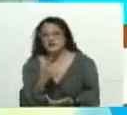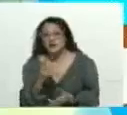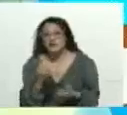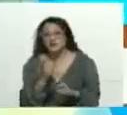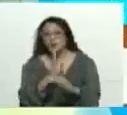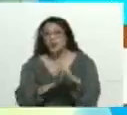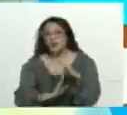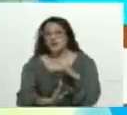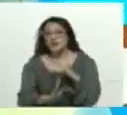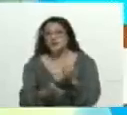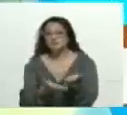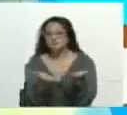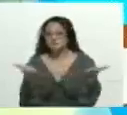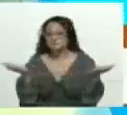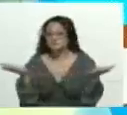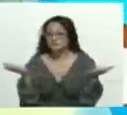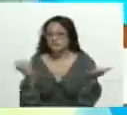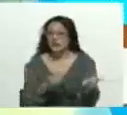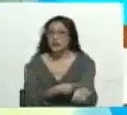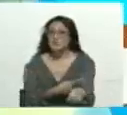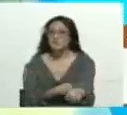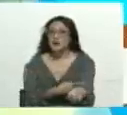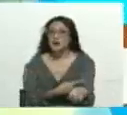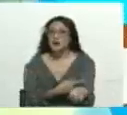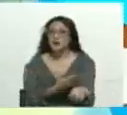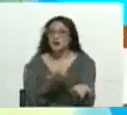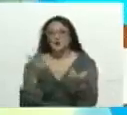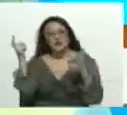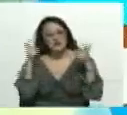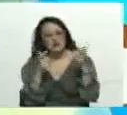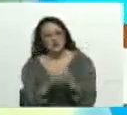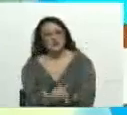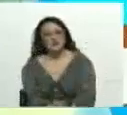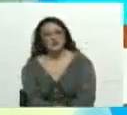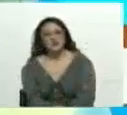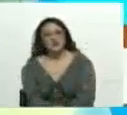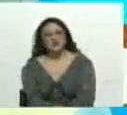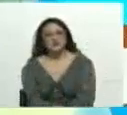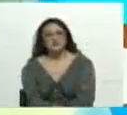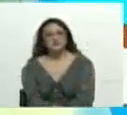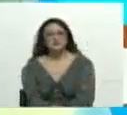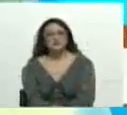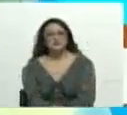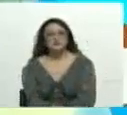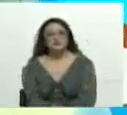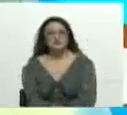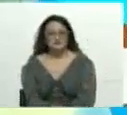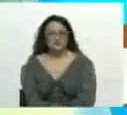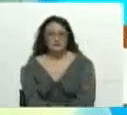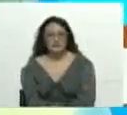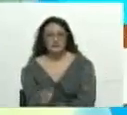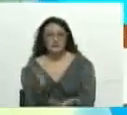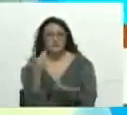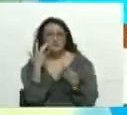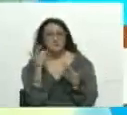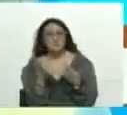mis amigos hermanos en Chávez primero mirar Más allá del ser humano